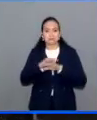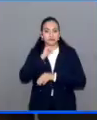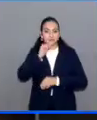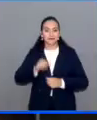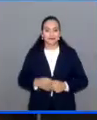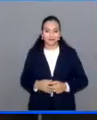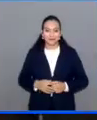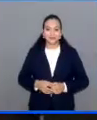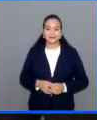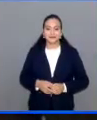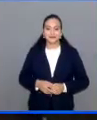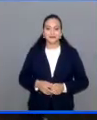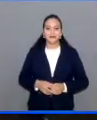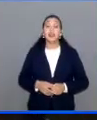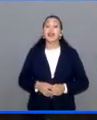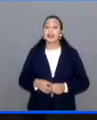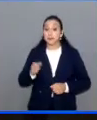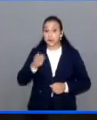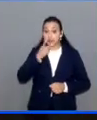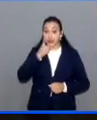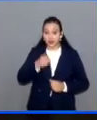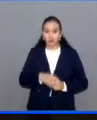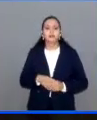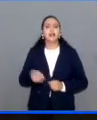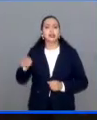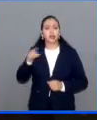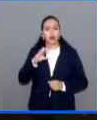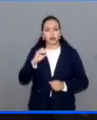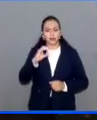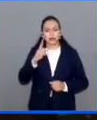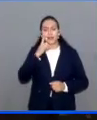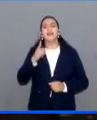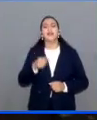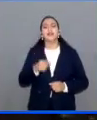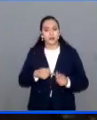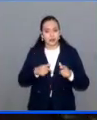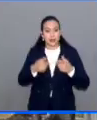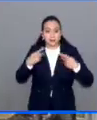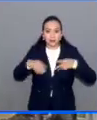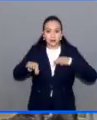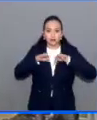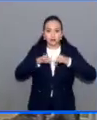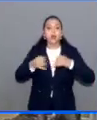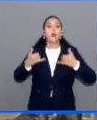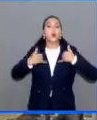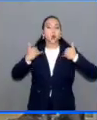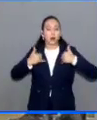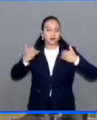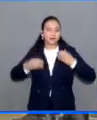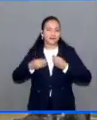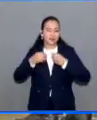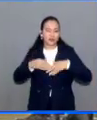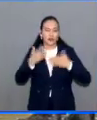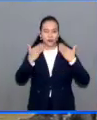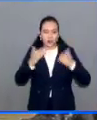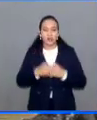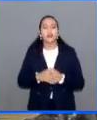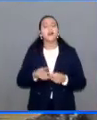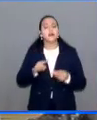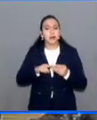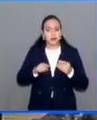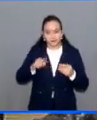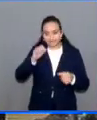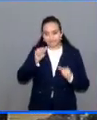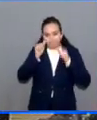OCDE destacó que se ha consolidado la tendencia del desempleo juvenil en los estados nórdicos y bálticos,